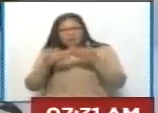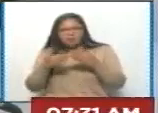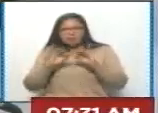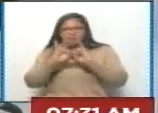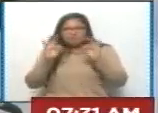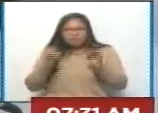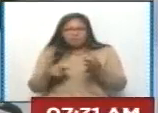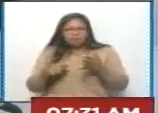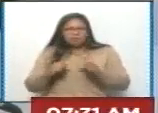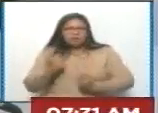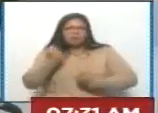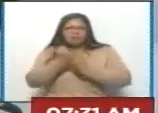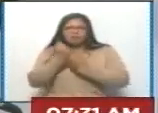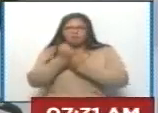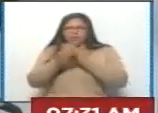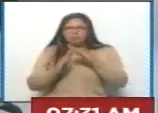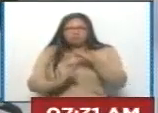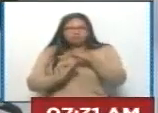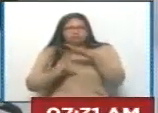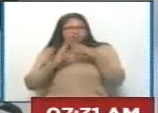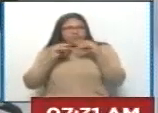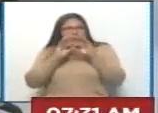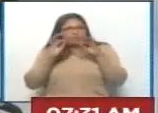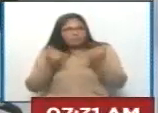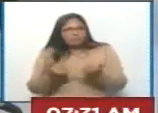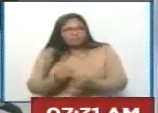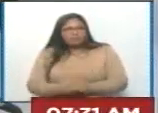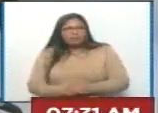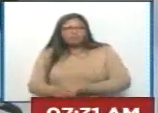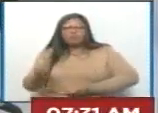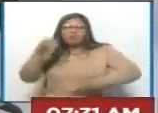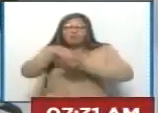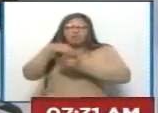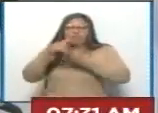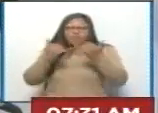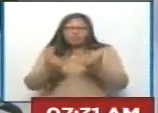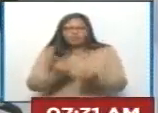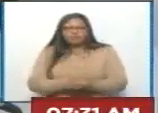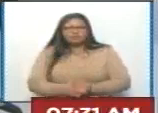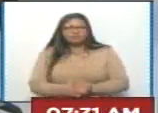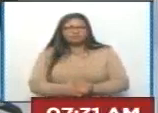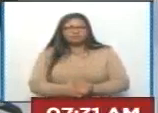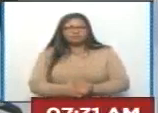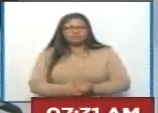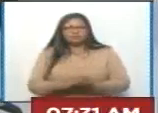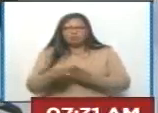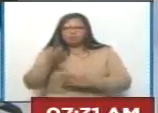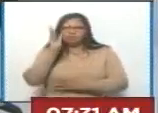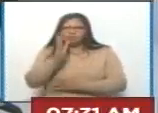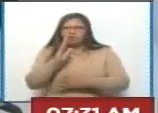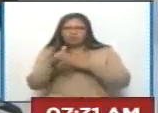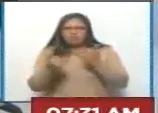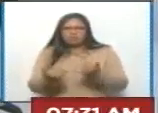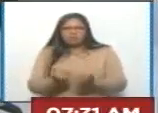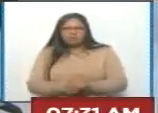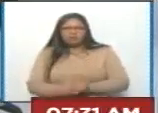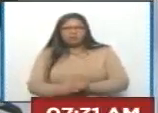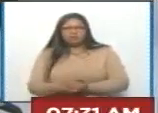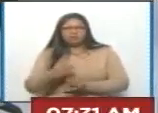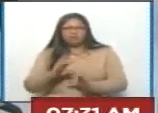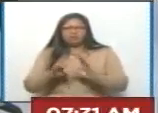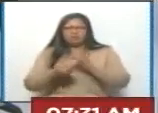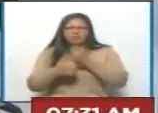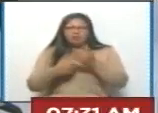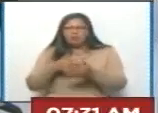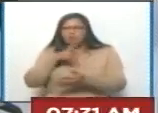contribuyó con todos sus ilimitados recursos para imponer un régimen de represión tan